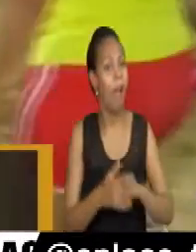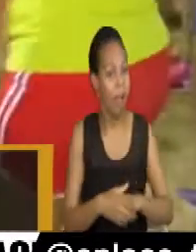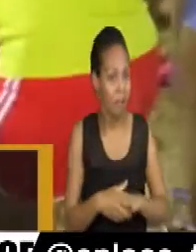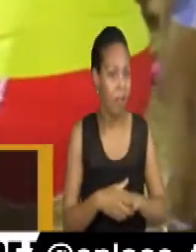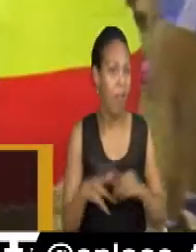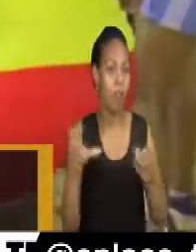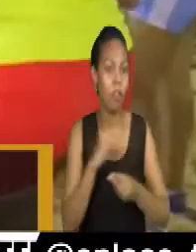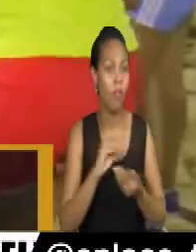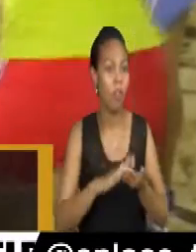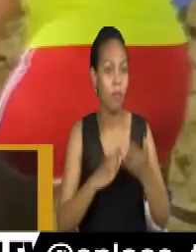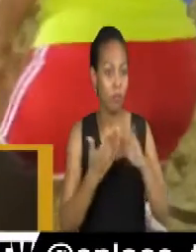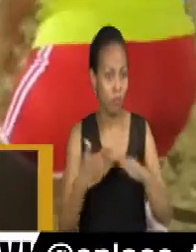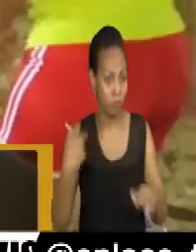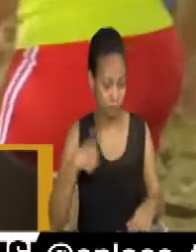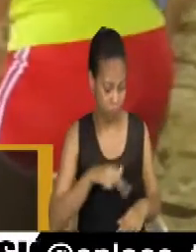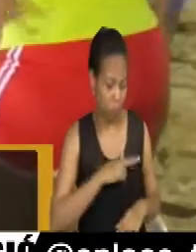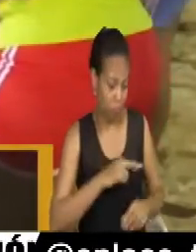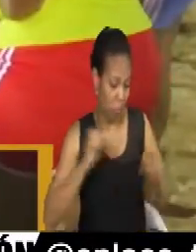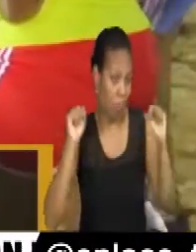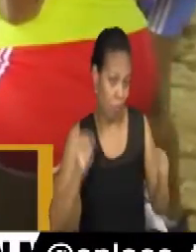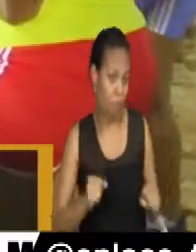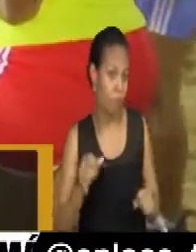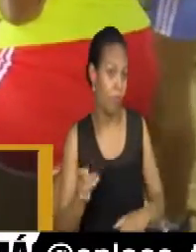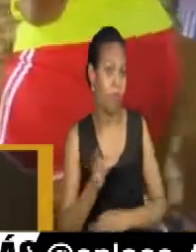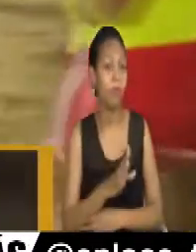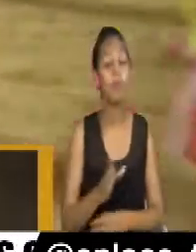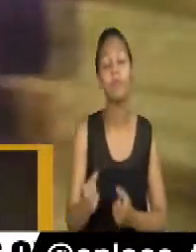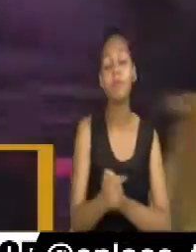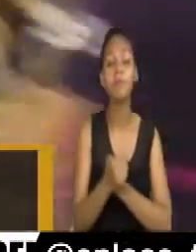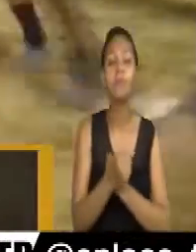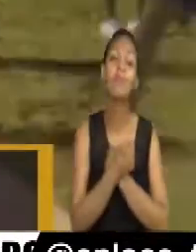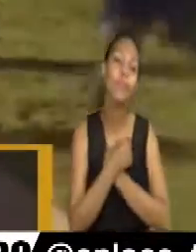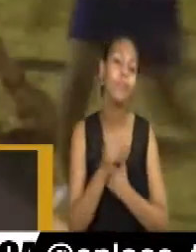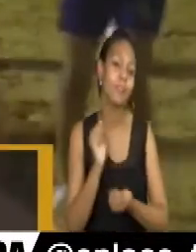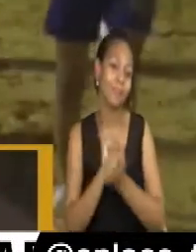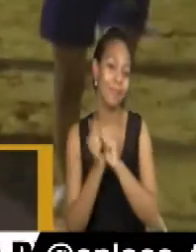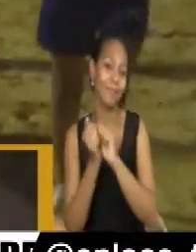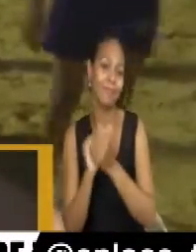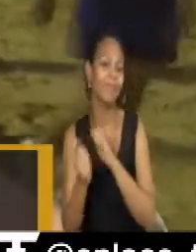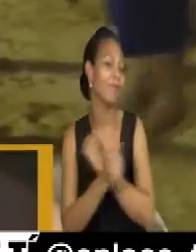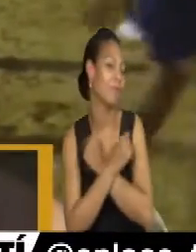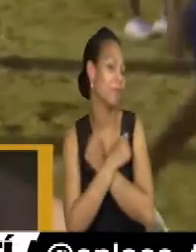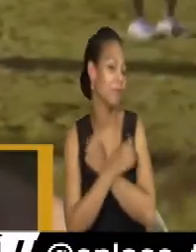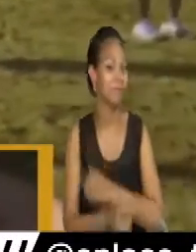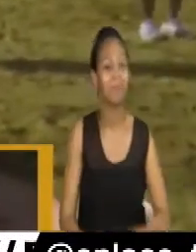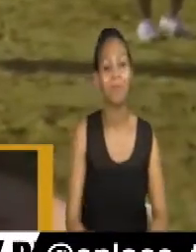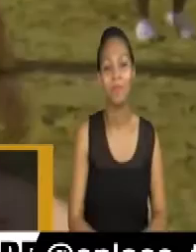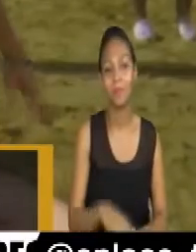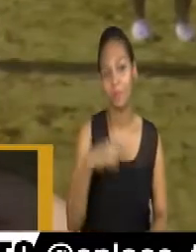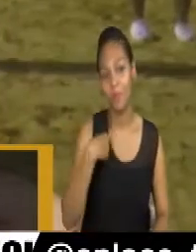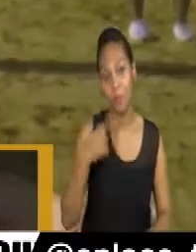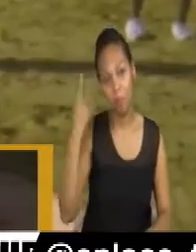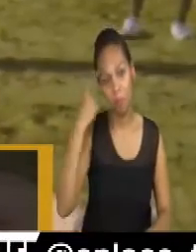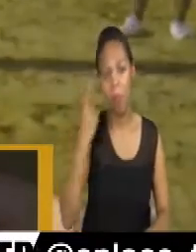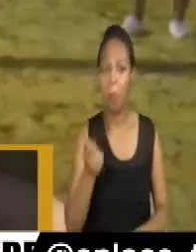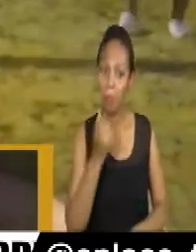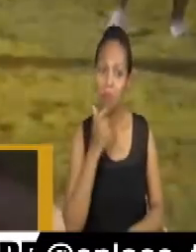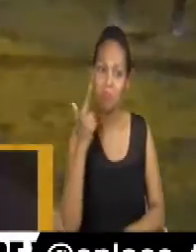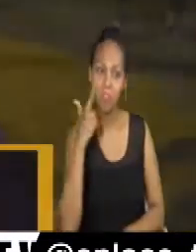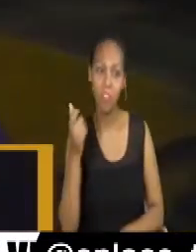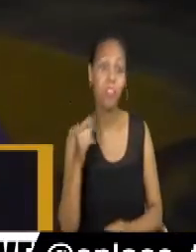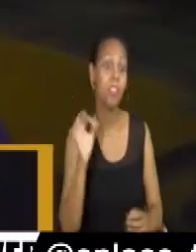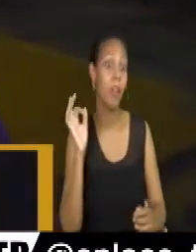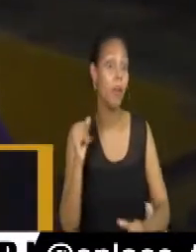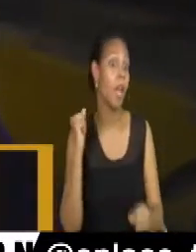comunidad que nosotras las mujeres también podemos y que amamos el deporte. Es algo que me parece muy interesante, salir de la rutina porque no todo es trabajo.